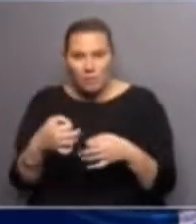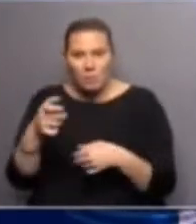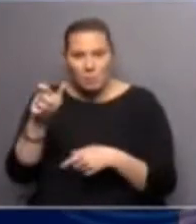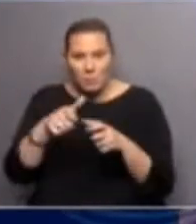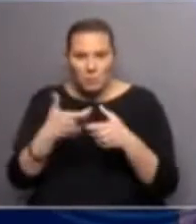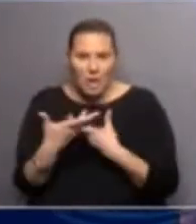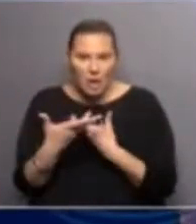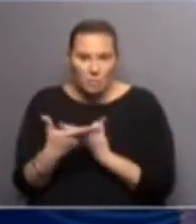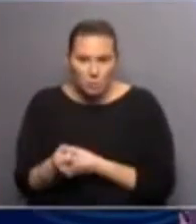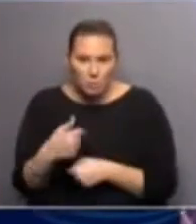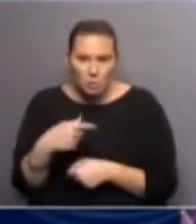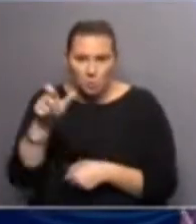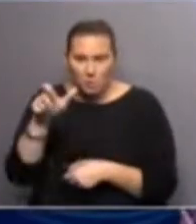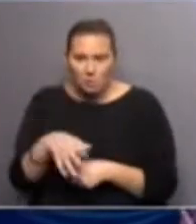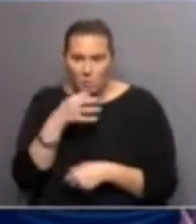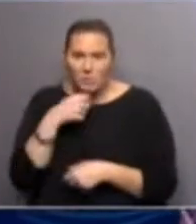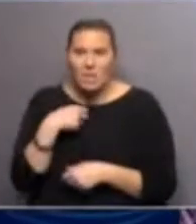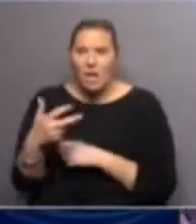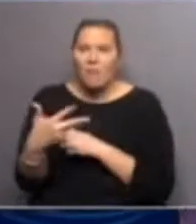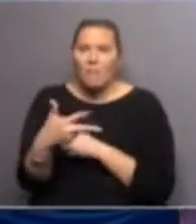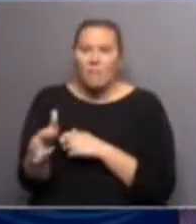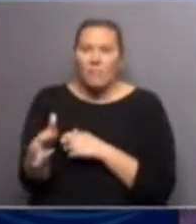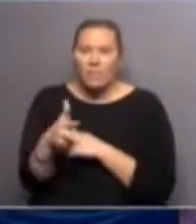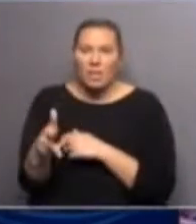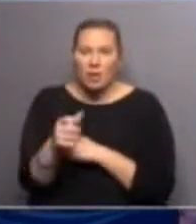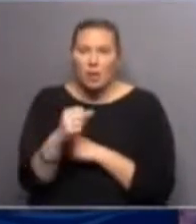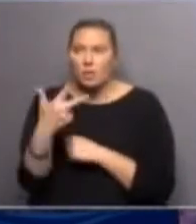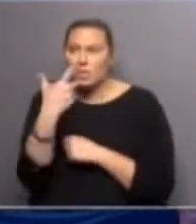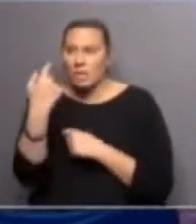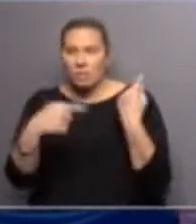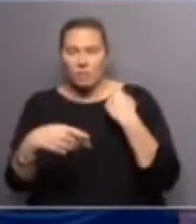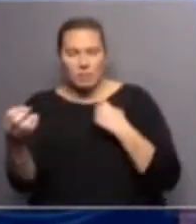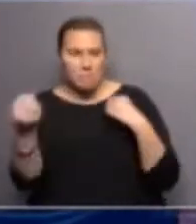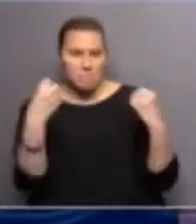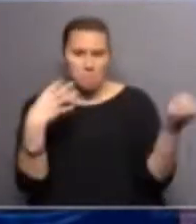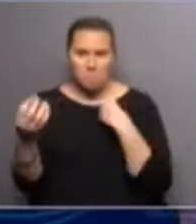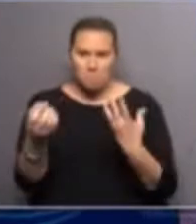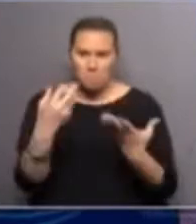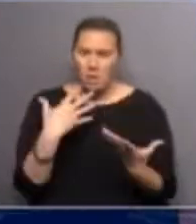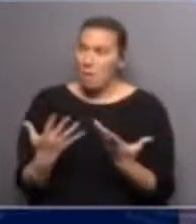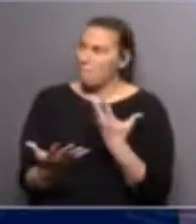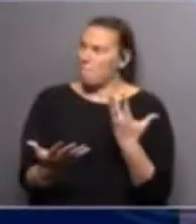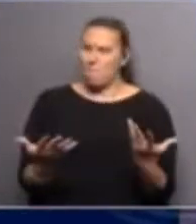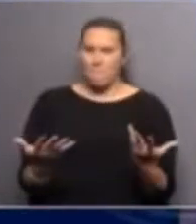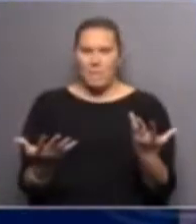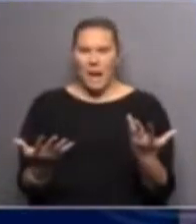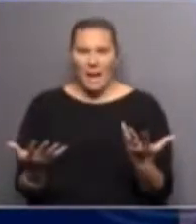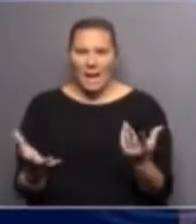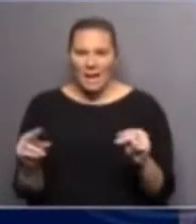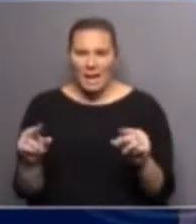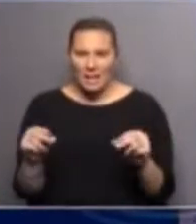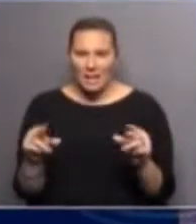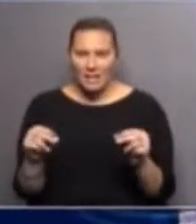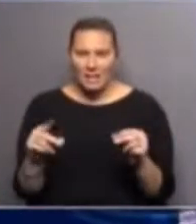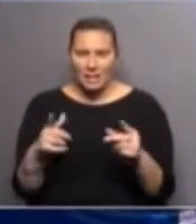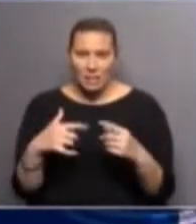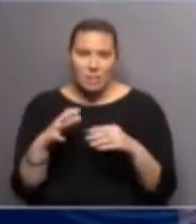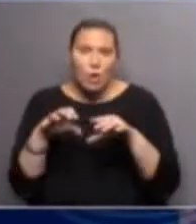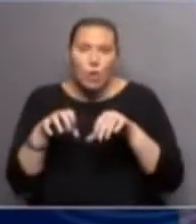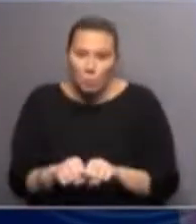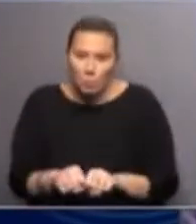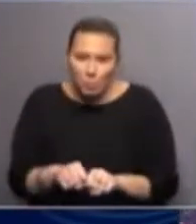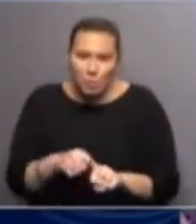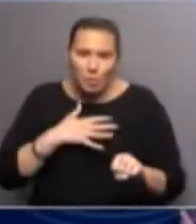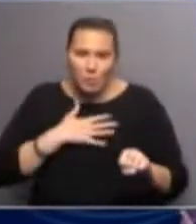apoyo, gente a mí que me decía, me llegó tu video por tres lados diferentes, o sea, era una locura. Y realmente que se hayan